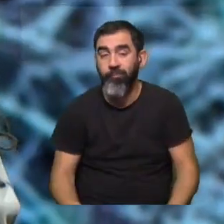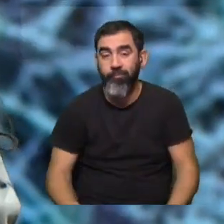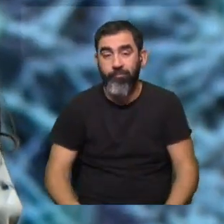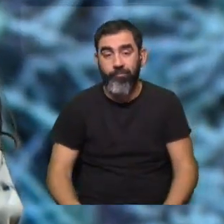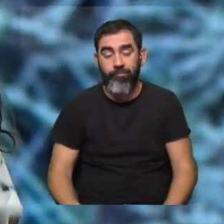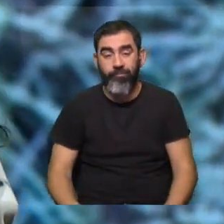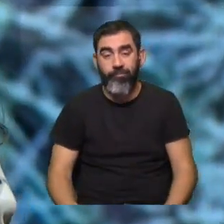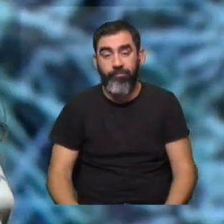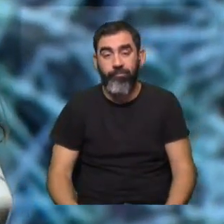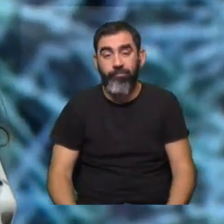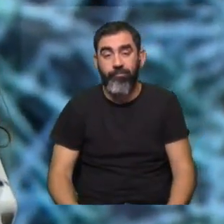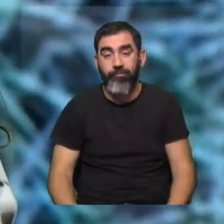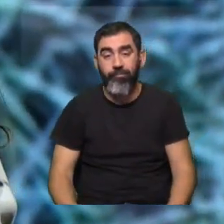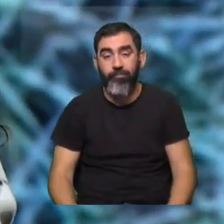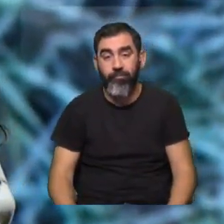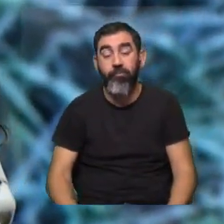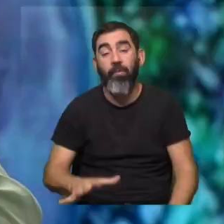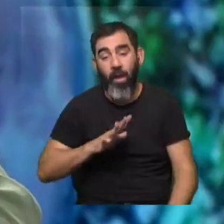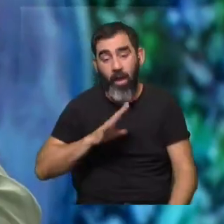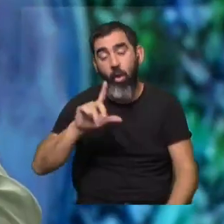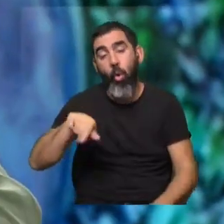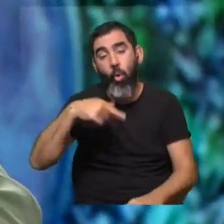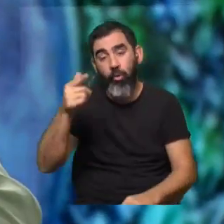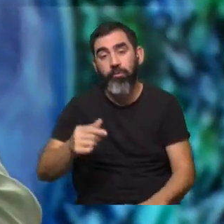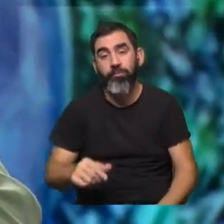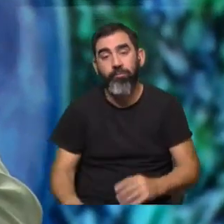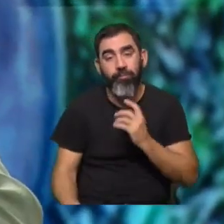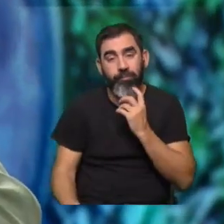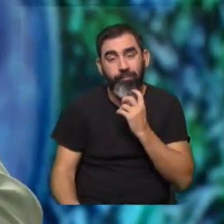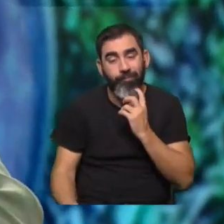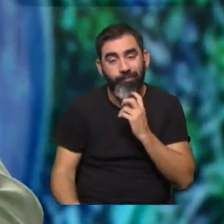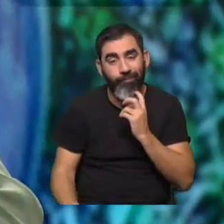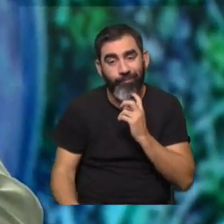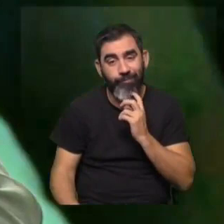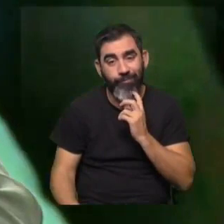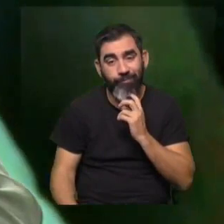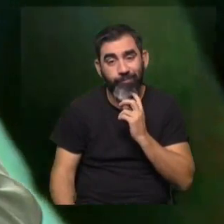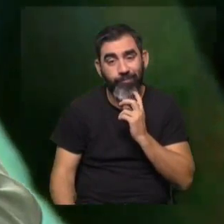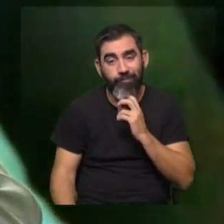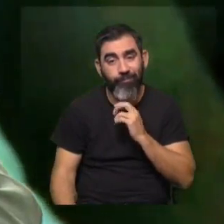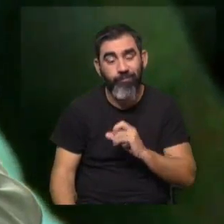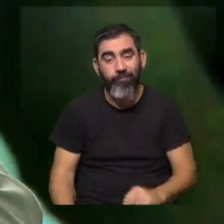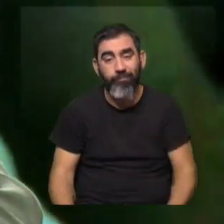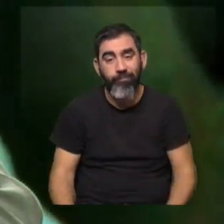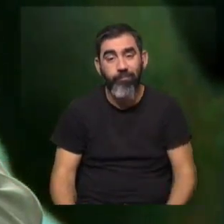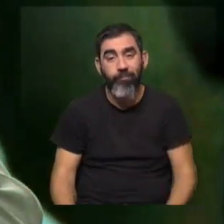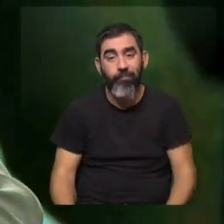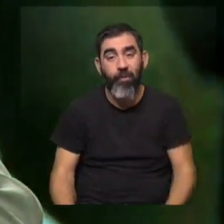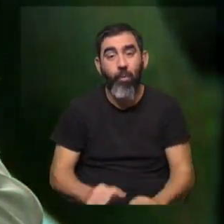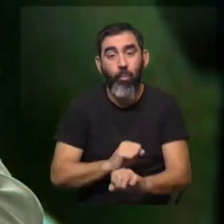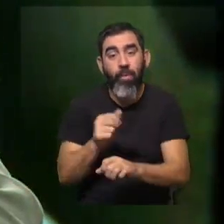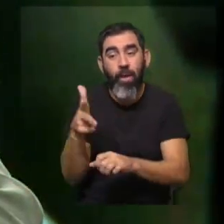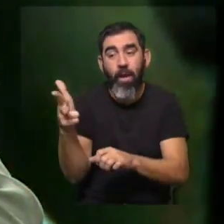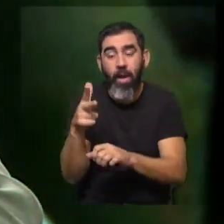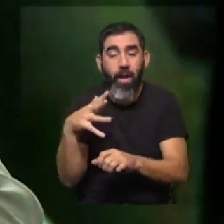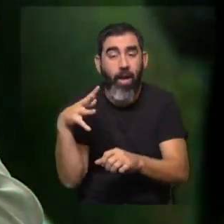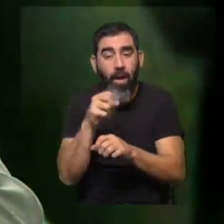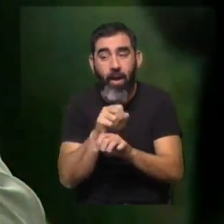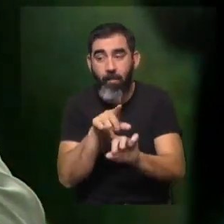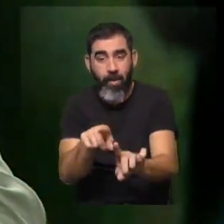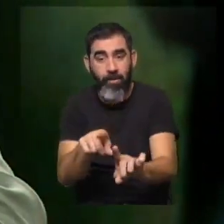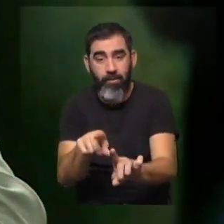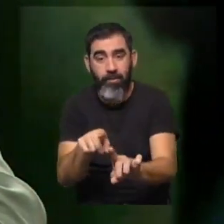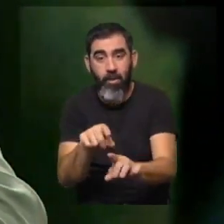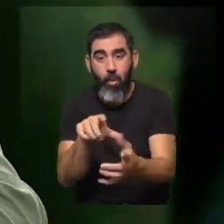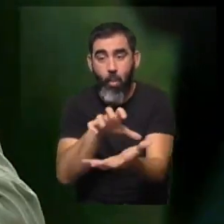ahí Sí, está, hay un registro sí. que es de Alexandra, no sé si querés contarlo vos. Y es un poco lo que te da la oportunidad de usar cámaras trampa, Claro. de ver